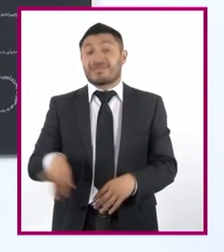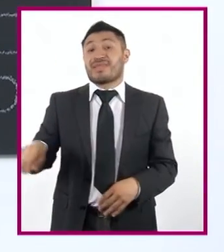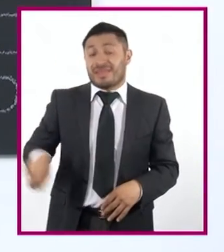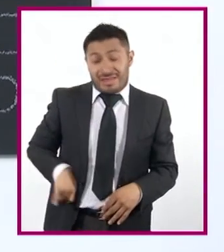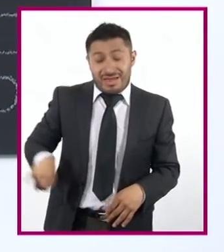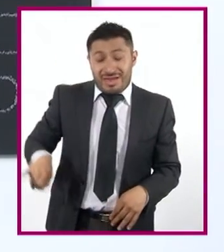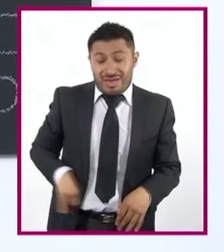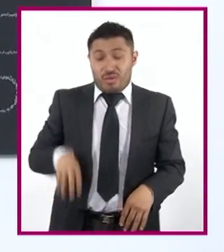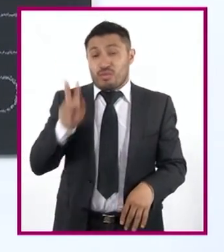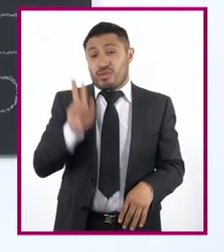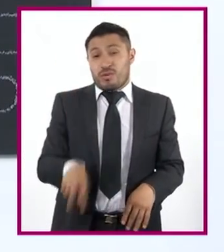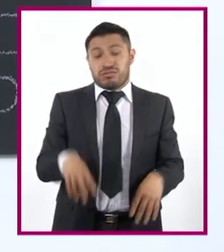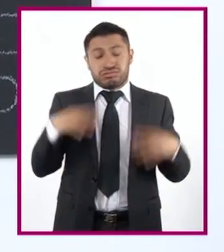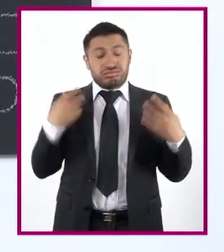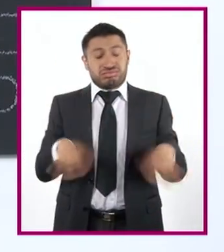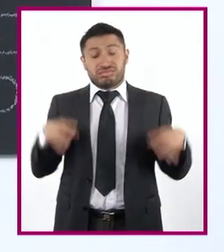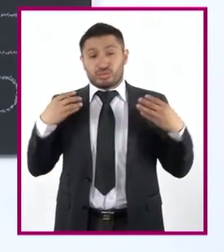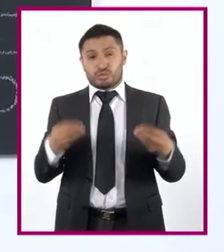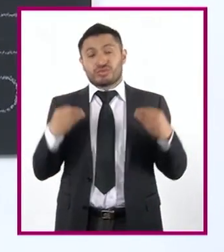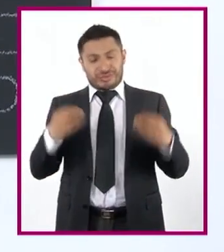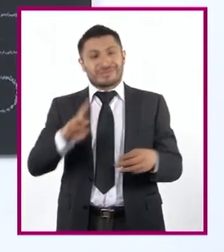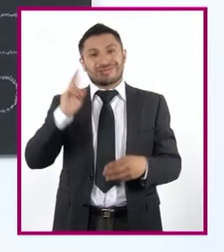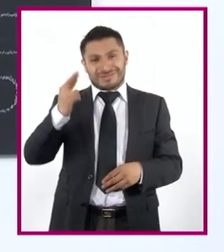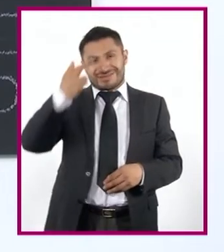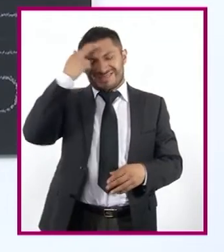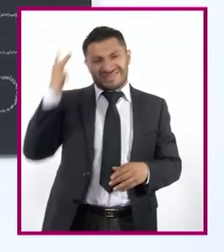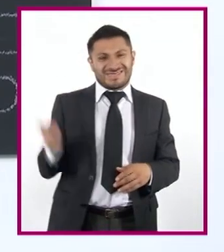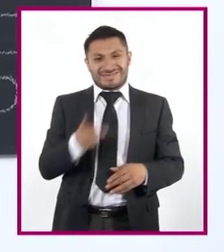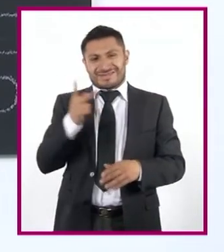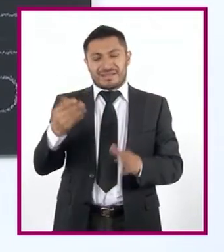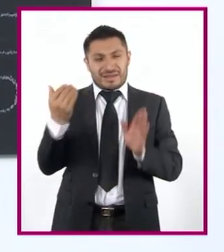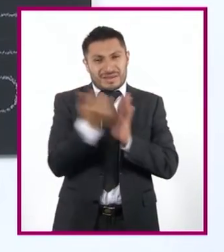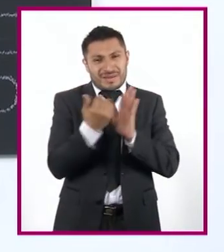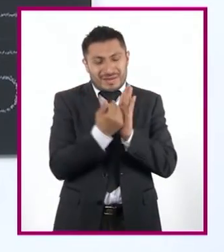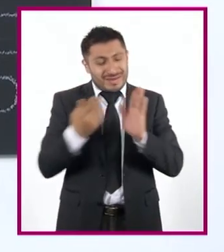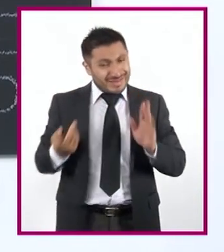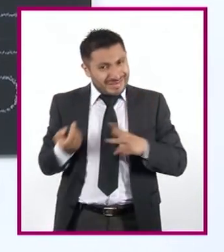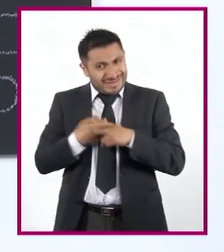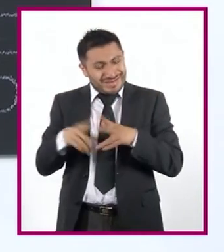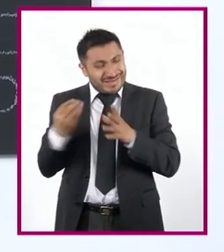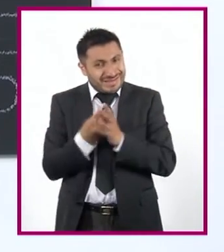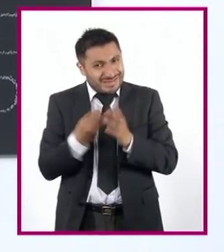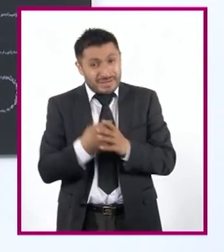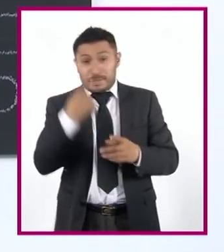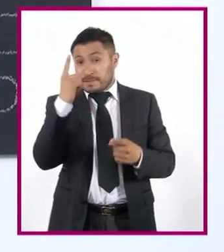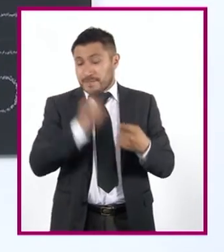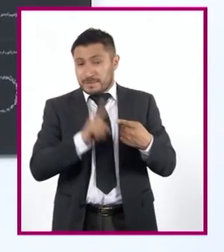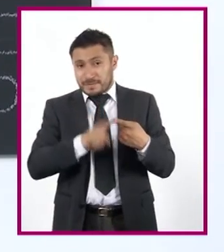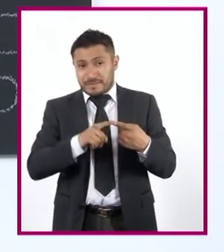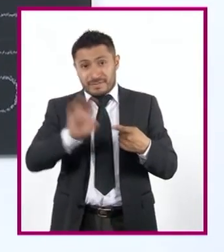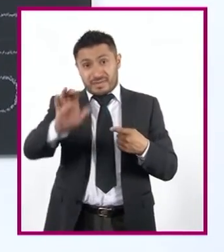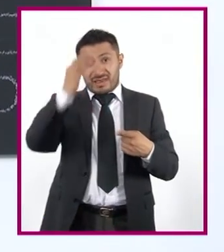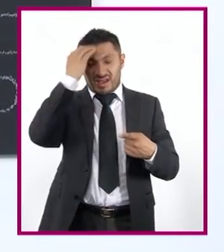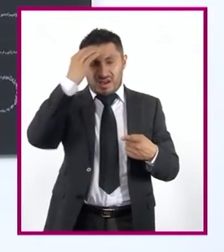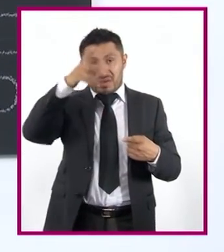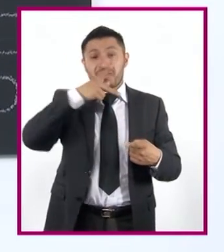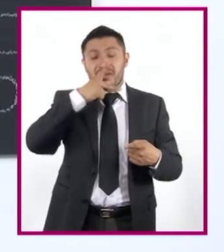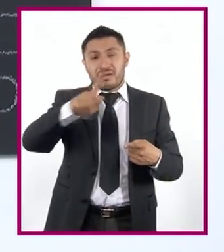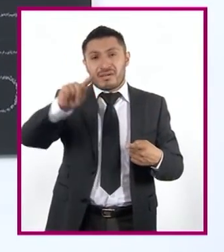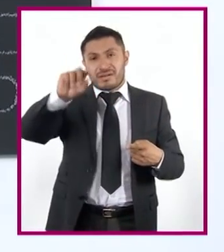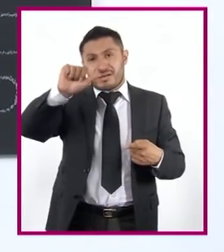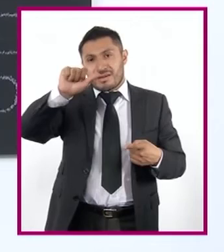Interesante, ¿no? ¿Recuerdan las preguntas del inicio? Una fue, ¿conocen la palabra